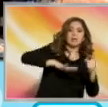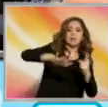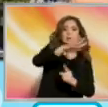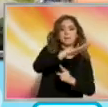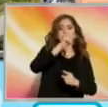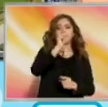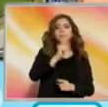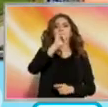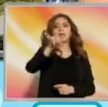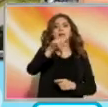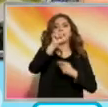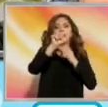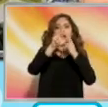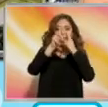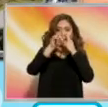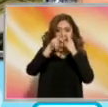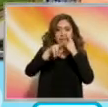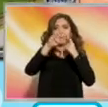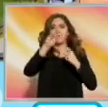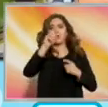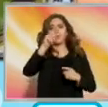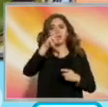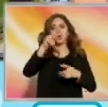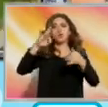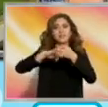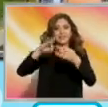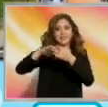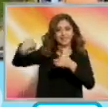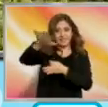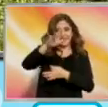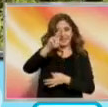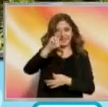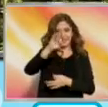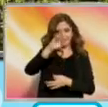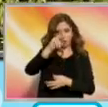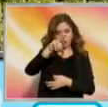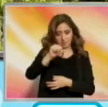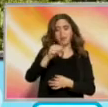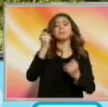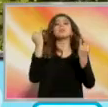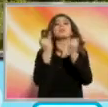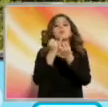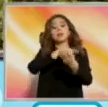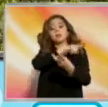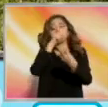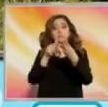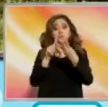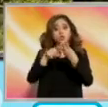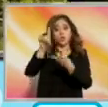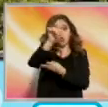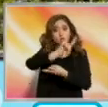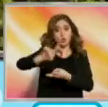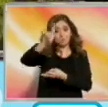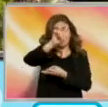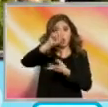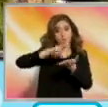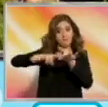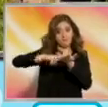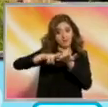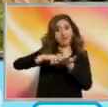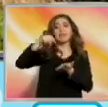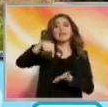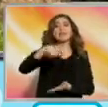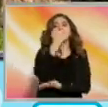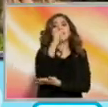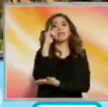es un espacio que está sobre Reforma. Y el domingo verde también se lleva a cabo en el Jardín Botánico. Claro.